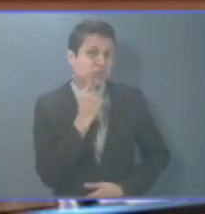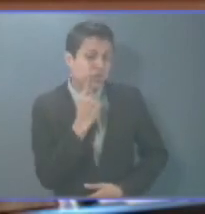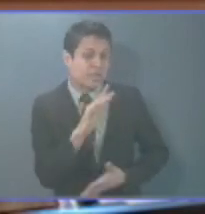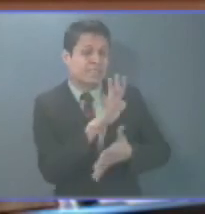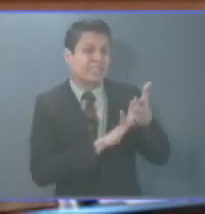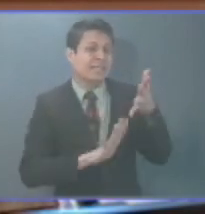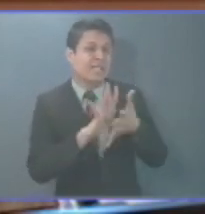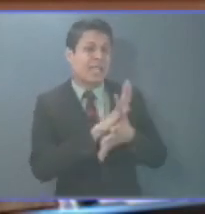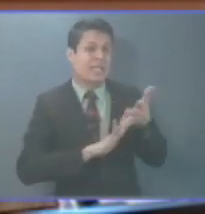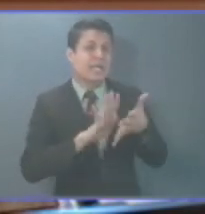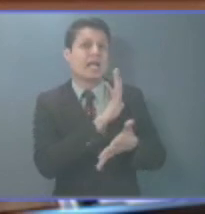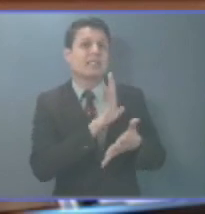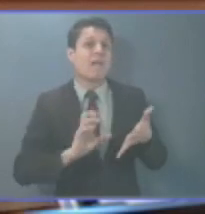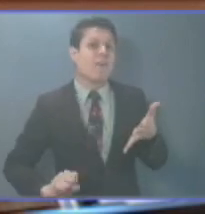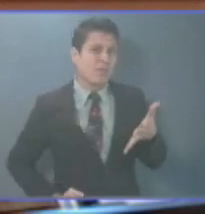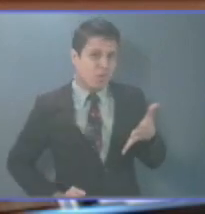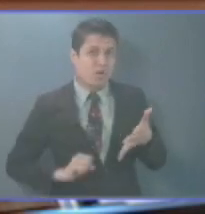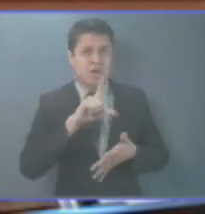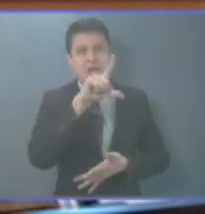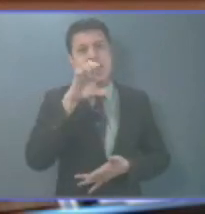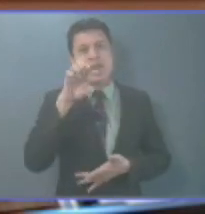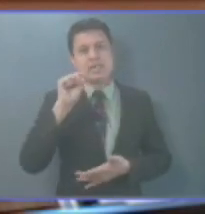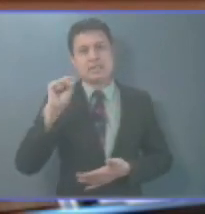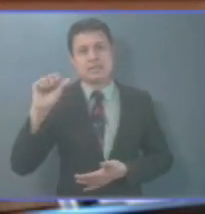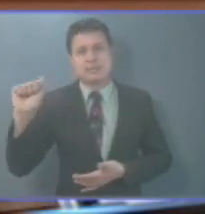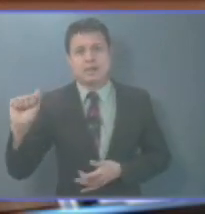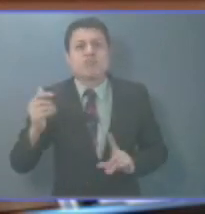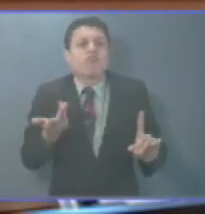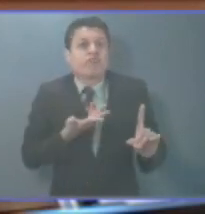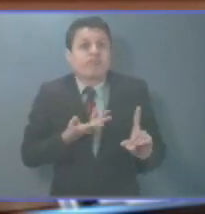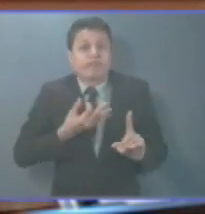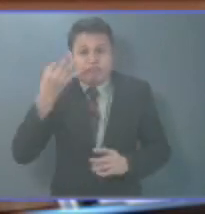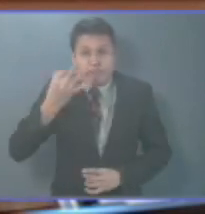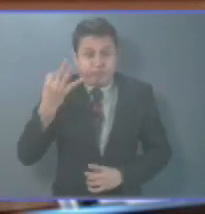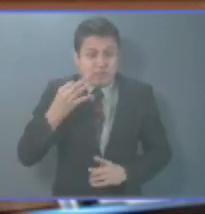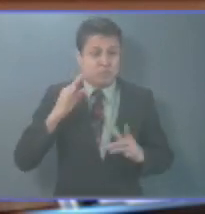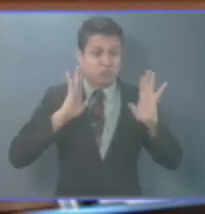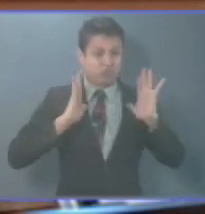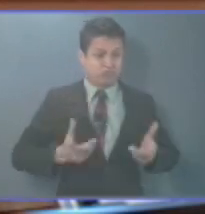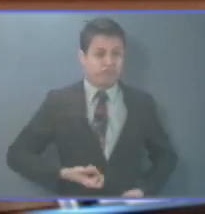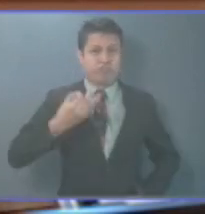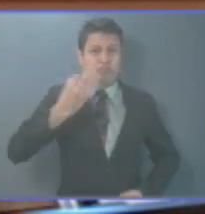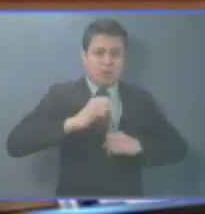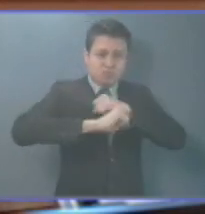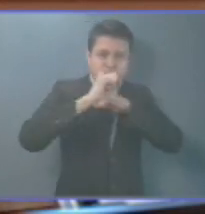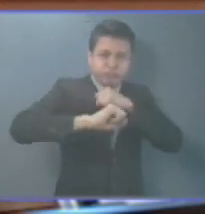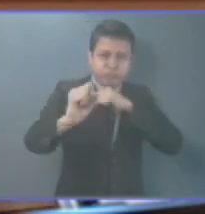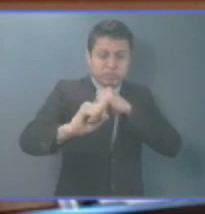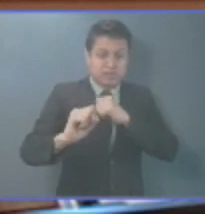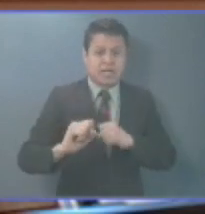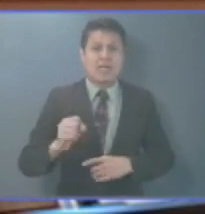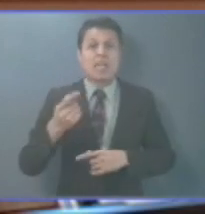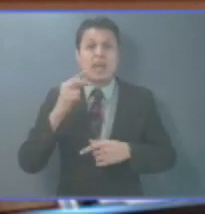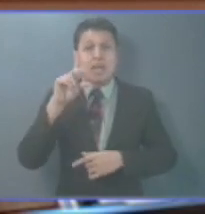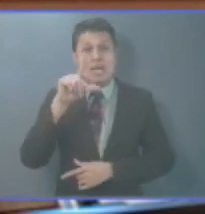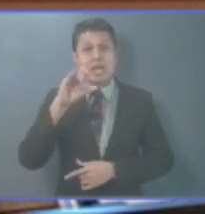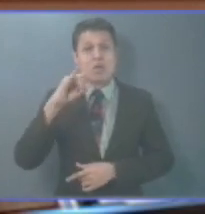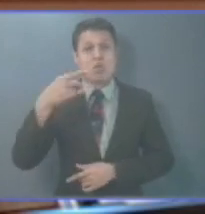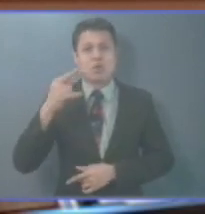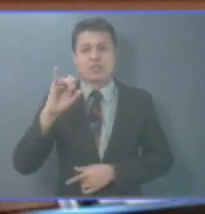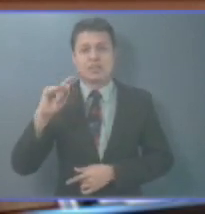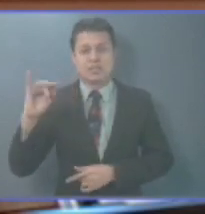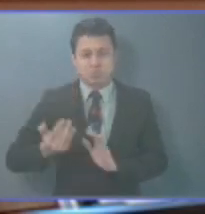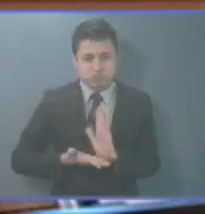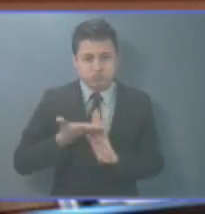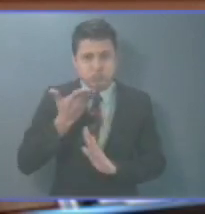la lengua de señas salvadoreña, LESA, para lo cual deberá promover su desarrollo lingüístico y enseñanza, y el